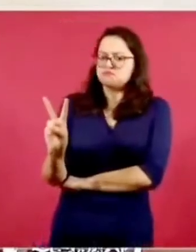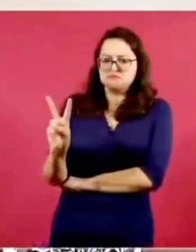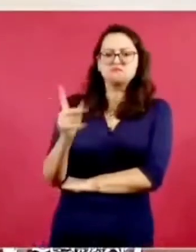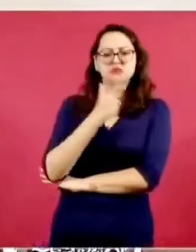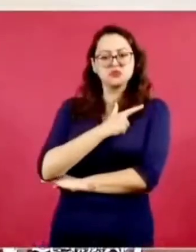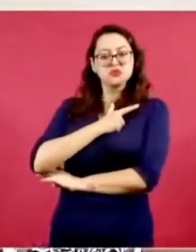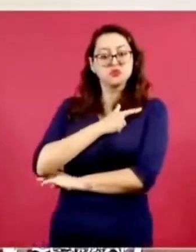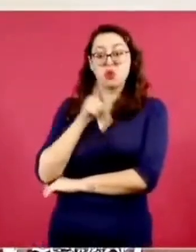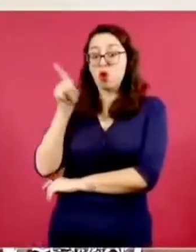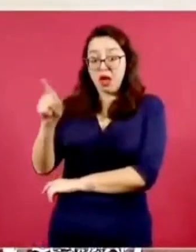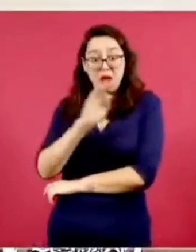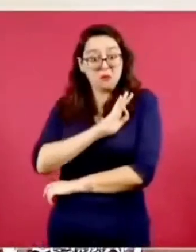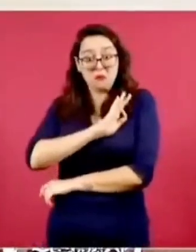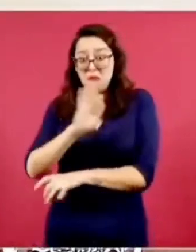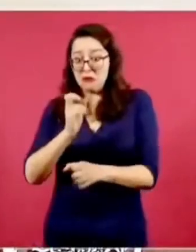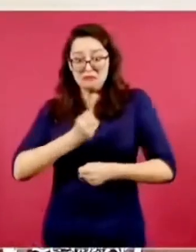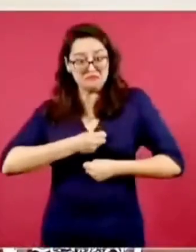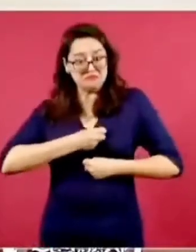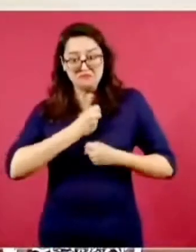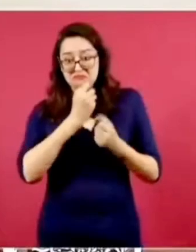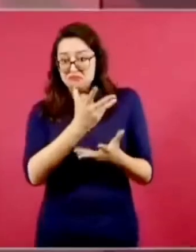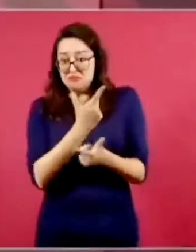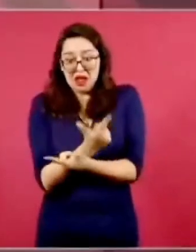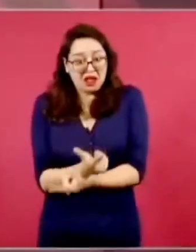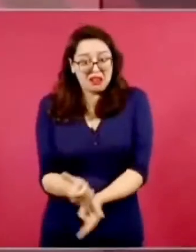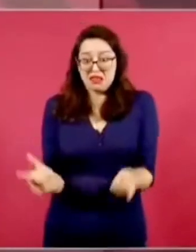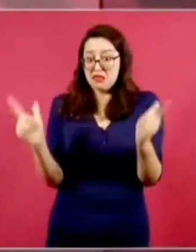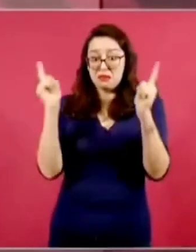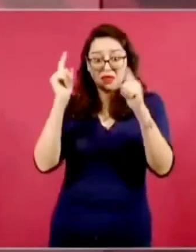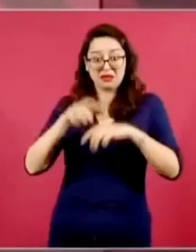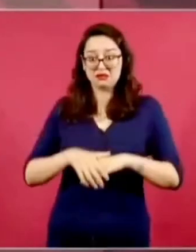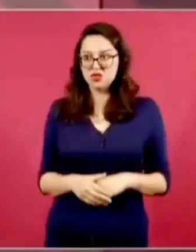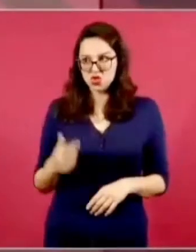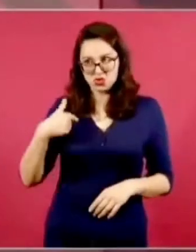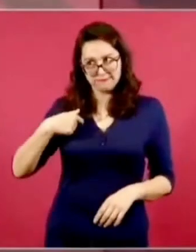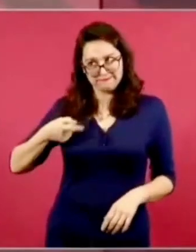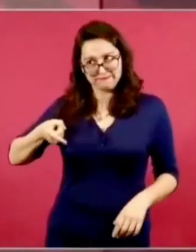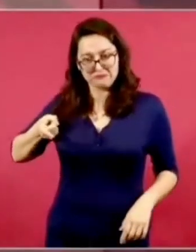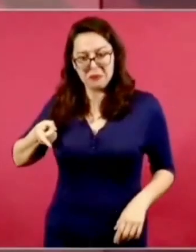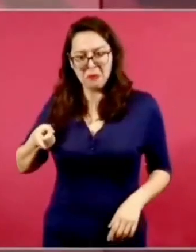toda libertad, con mucha claridad,